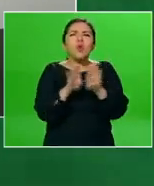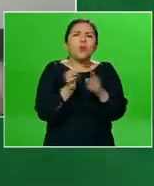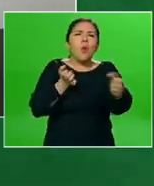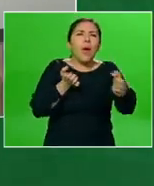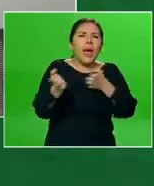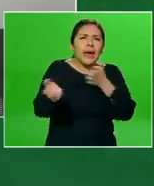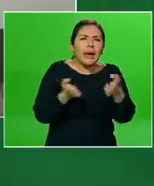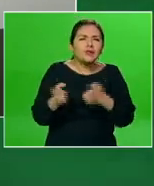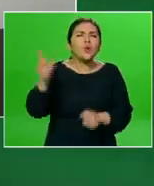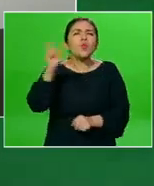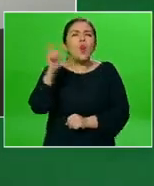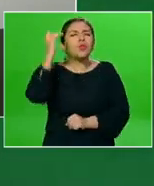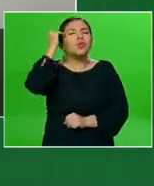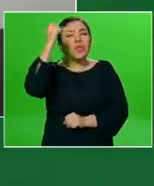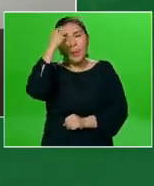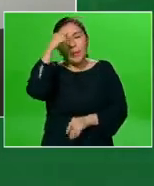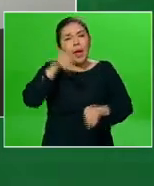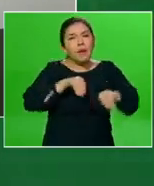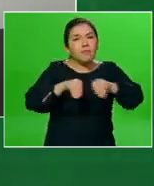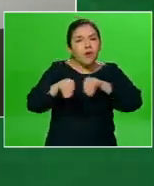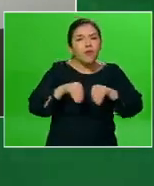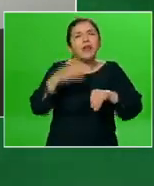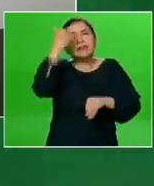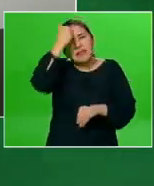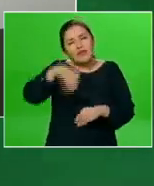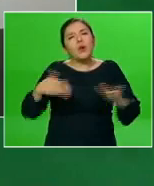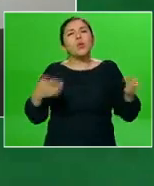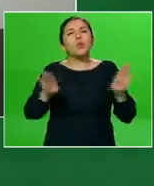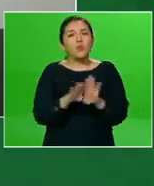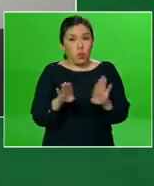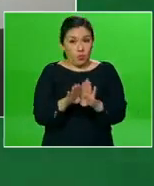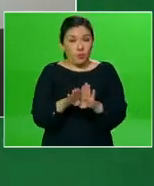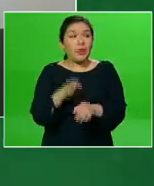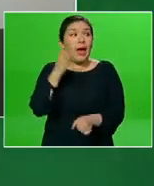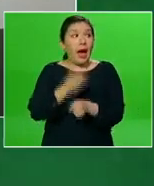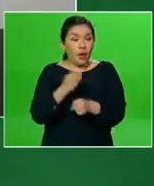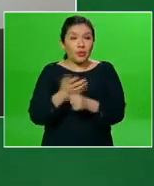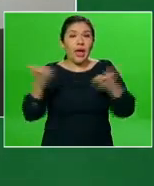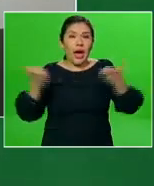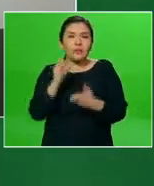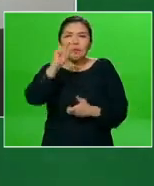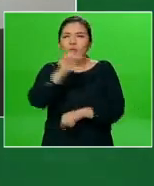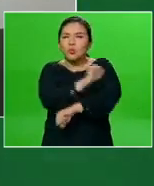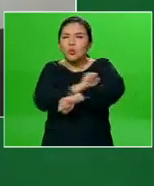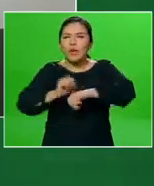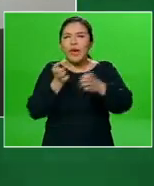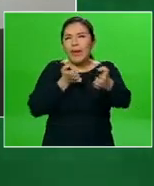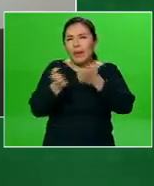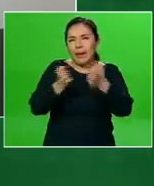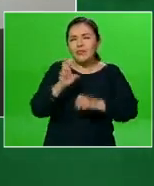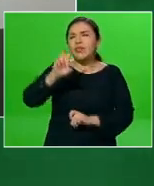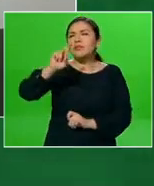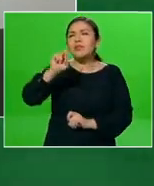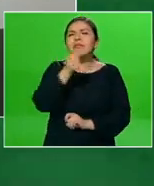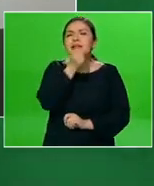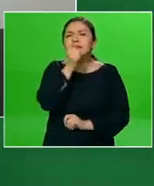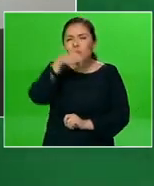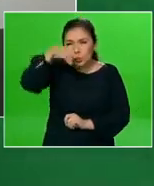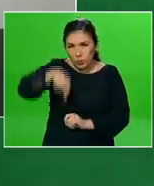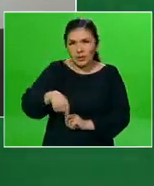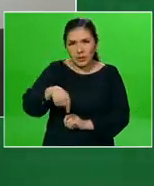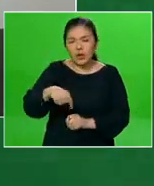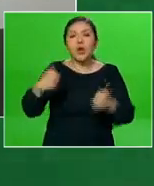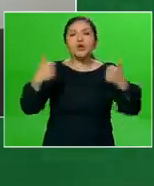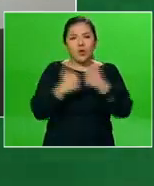el momento de moverse y saber el cómo vamos a hacer un ejercicio de 30 segundos yo